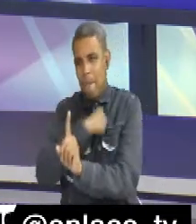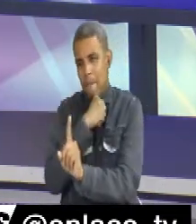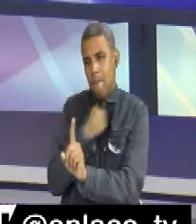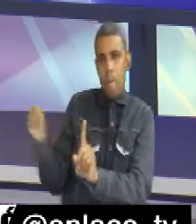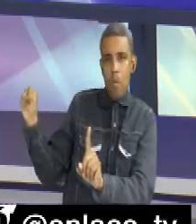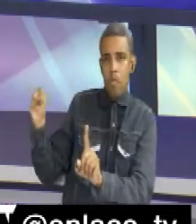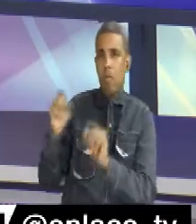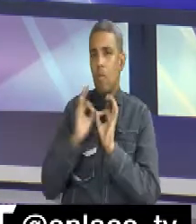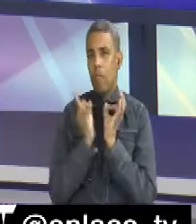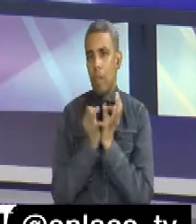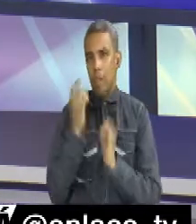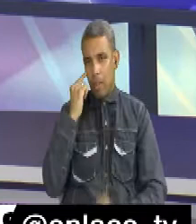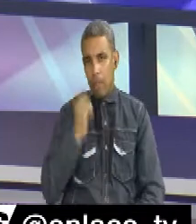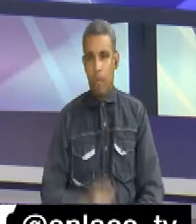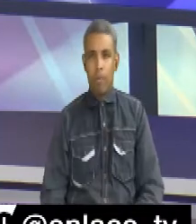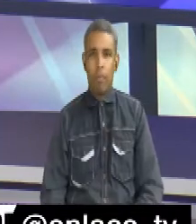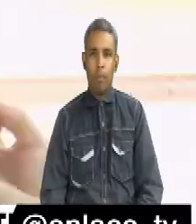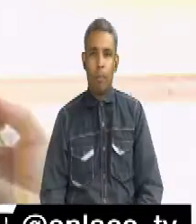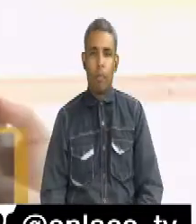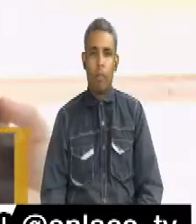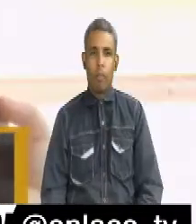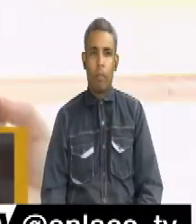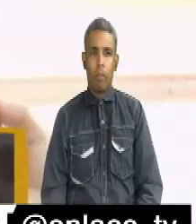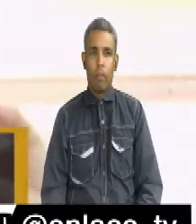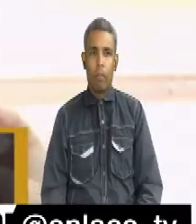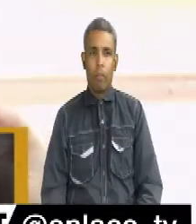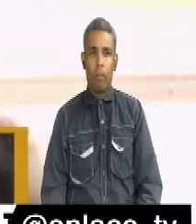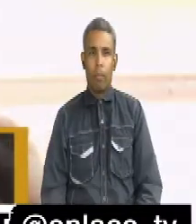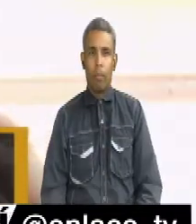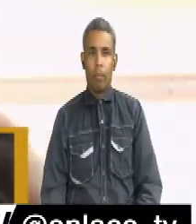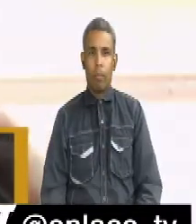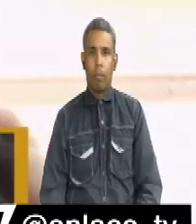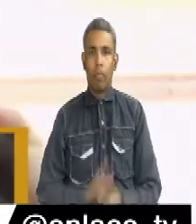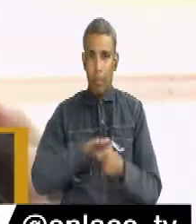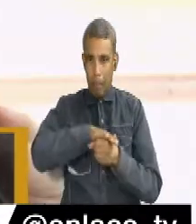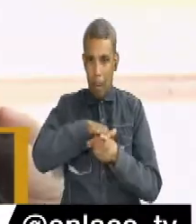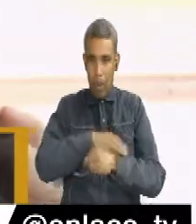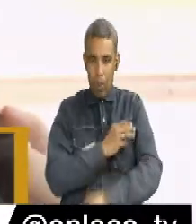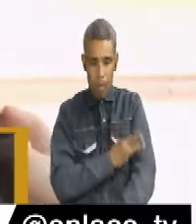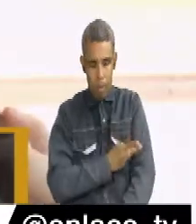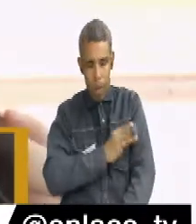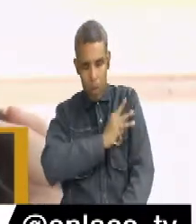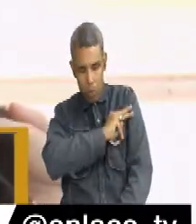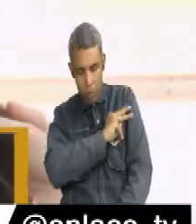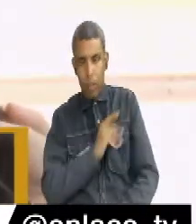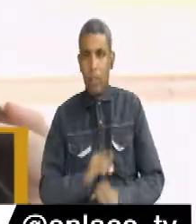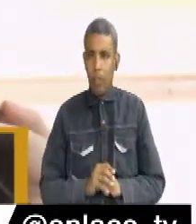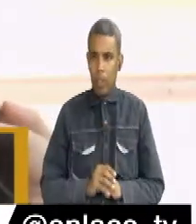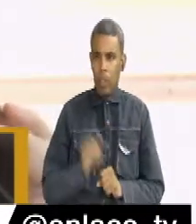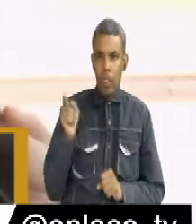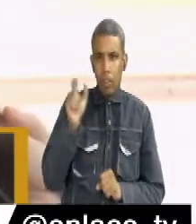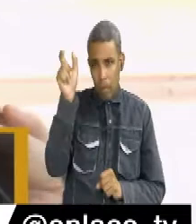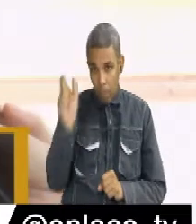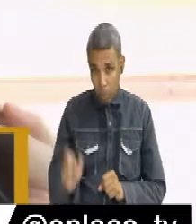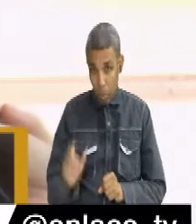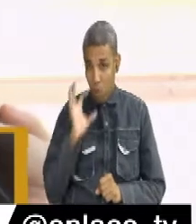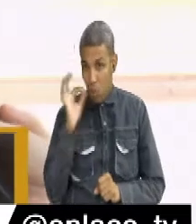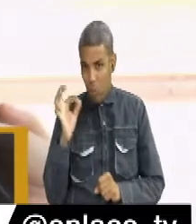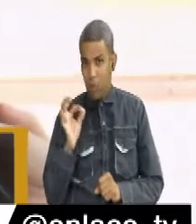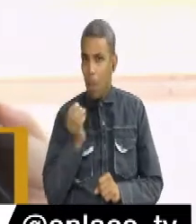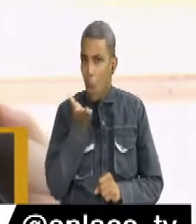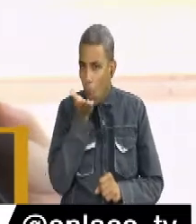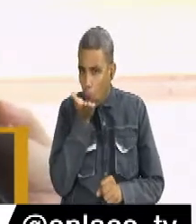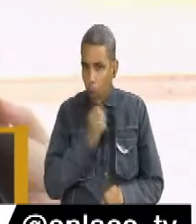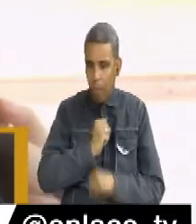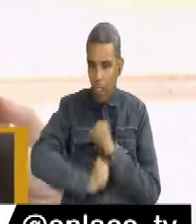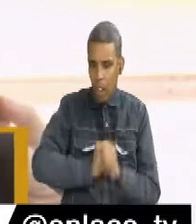denunciaron a sus agresores. Un caso que se presentó en el barrio María Eugenia, una persona de 30 años que golpea a su